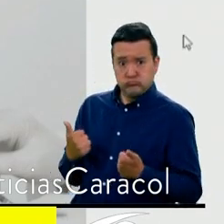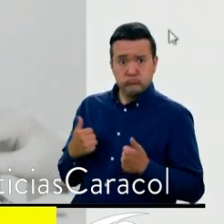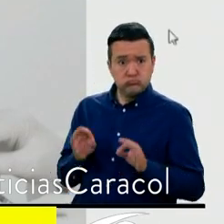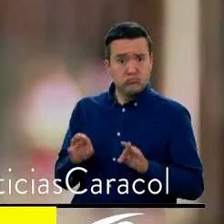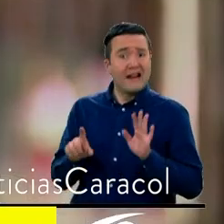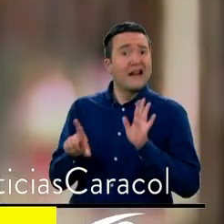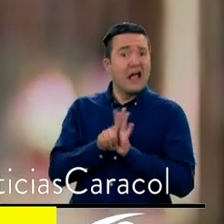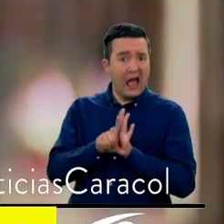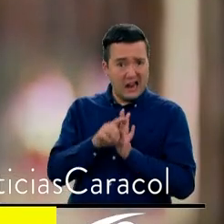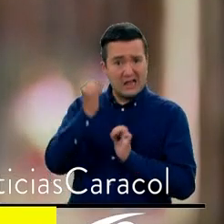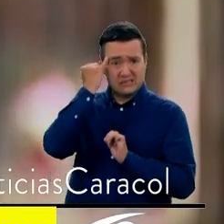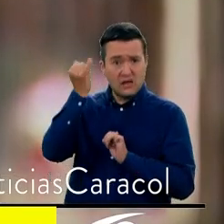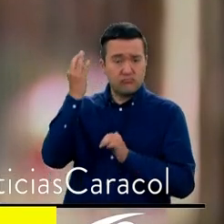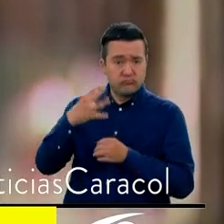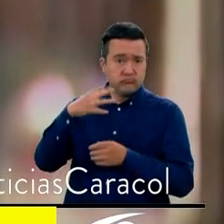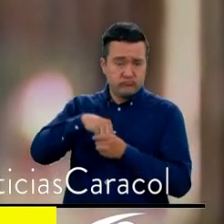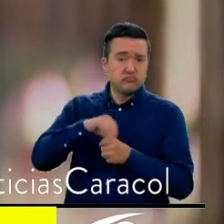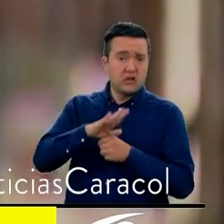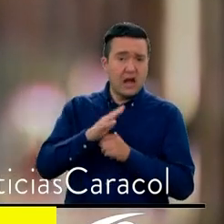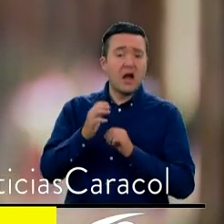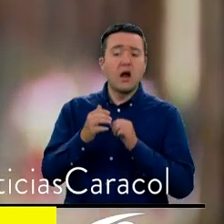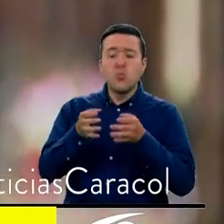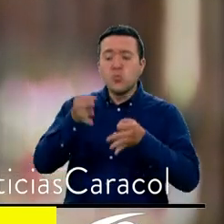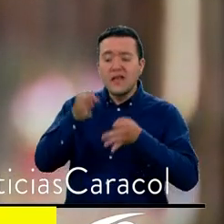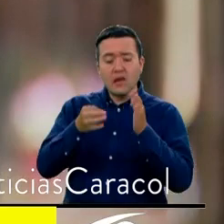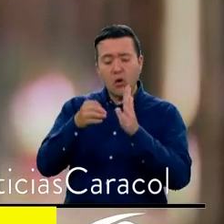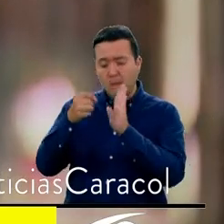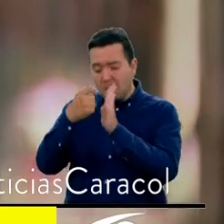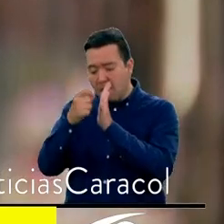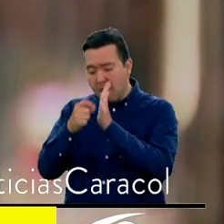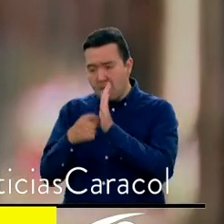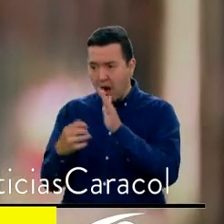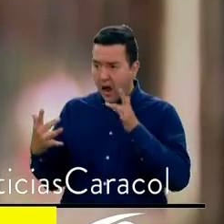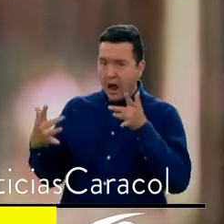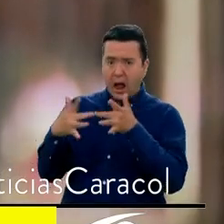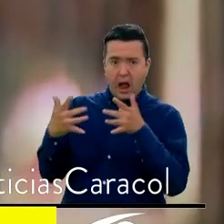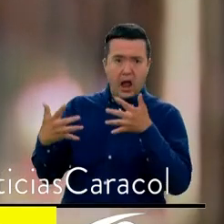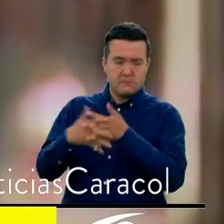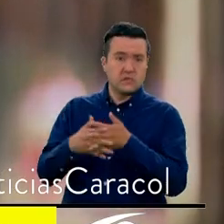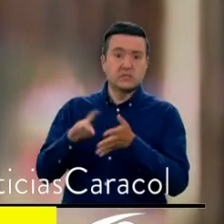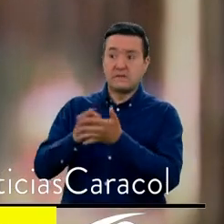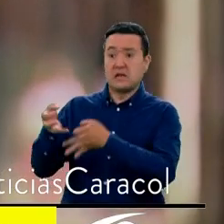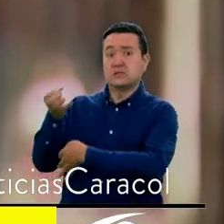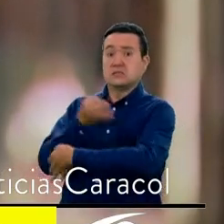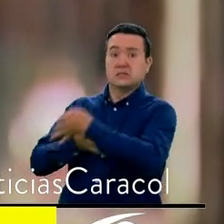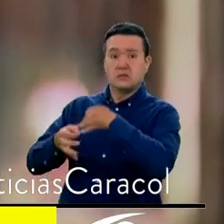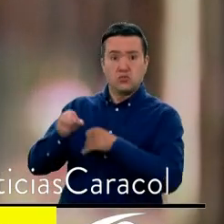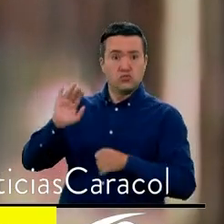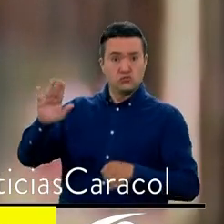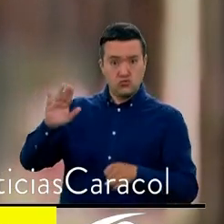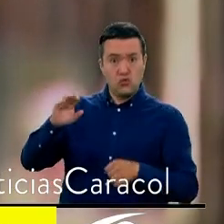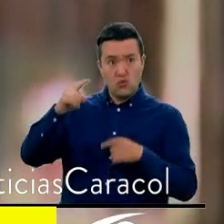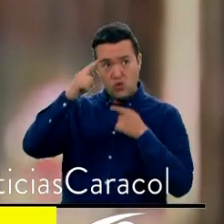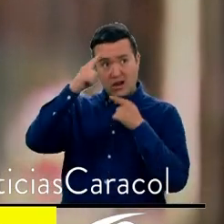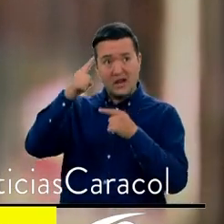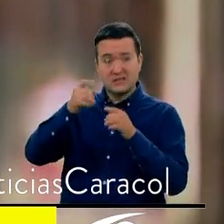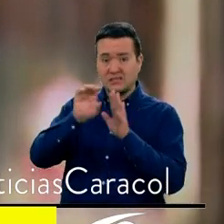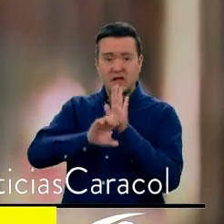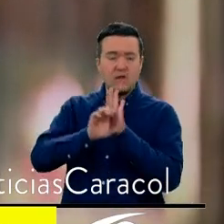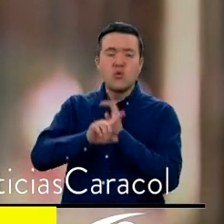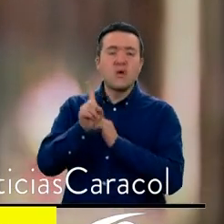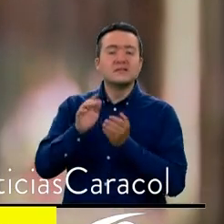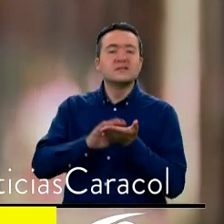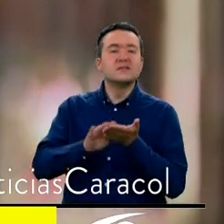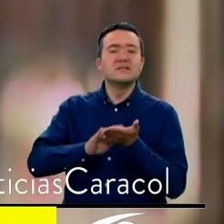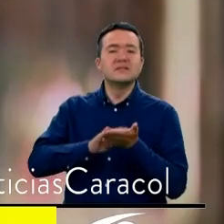que estamos amparados bajo el marco jurídico. Nosotros no pretendemos reemplazar el certificado original. Nuestra solución es una digitalización